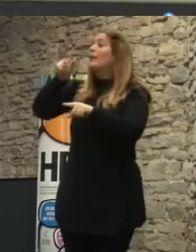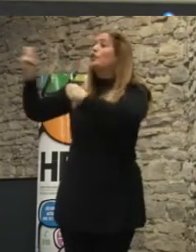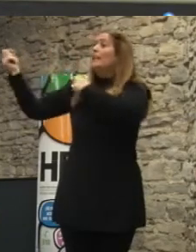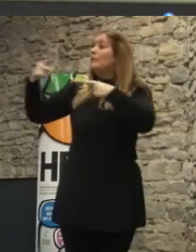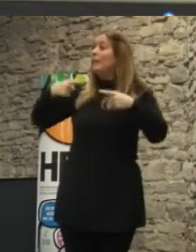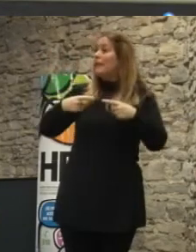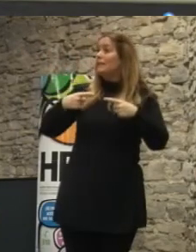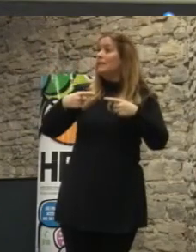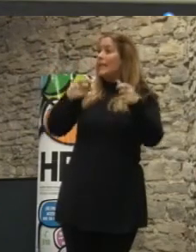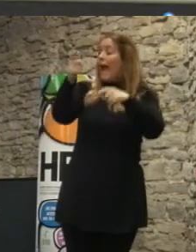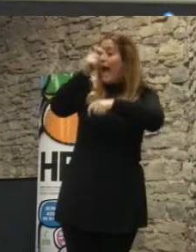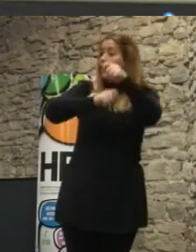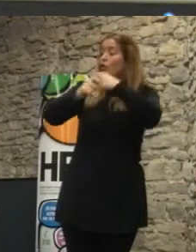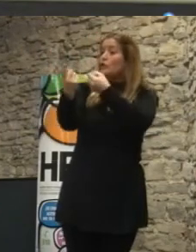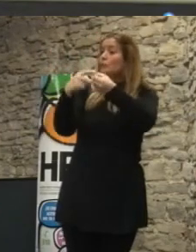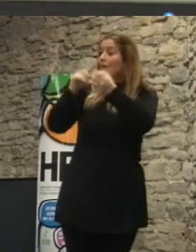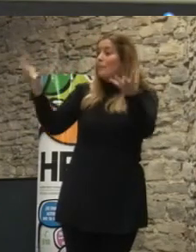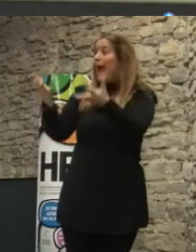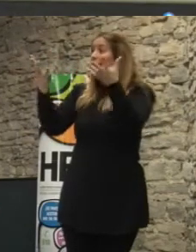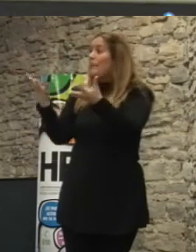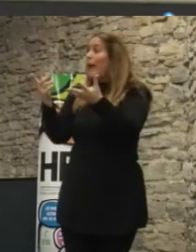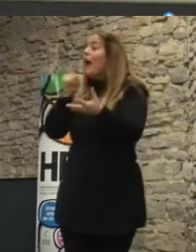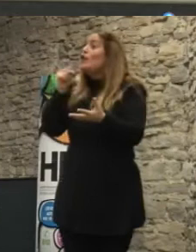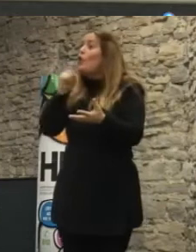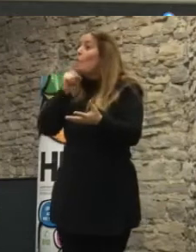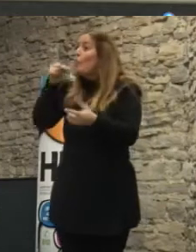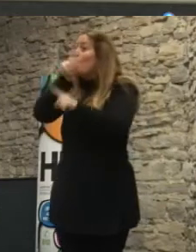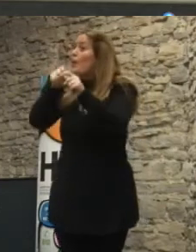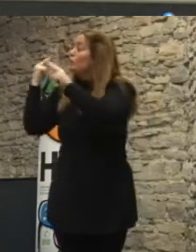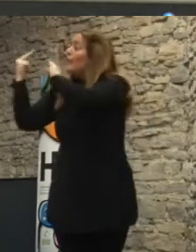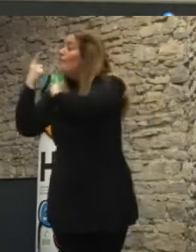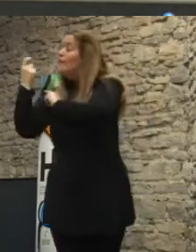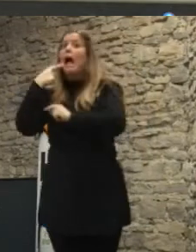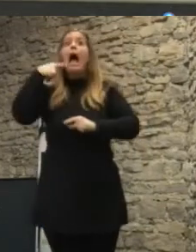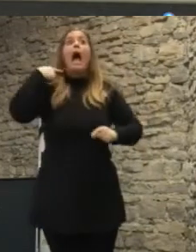Ah, sí, sí, sí, sí, sí, sí. Aquí yo siempre digo,